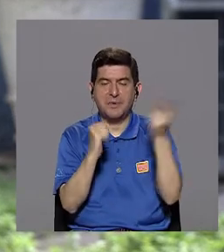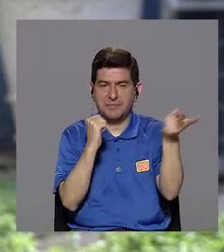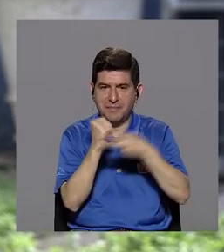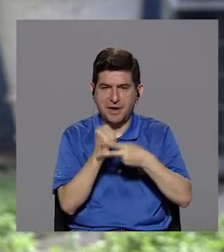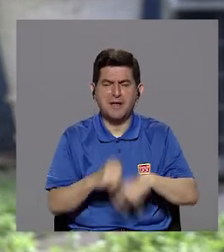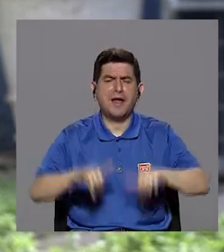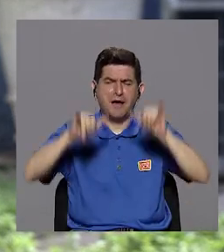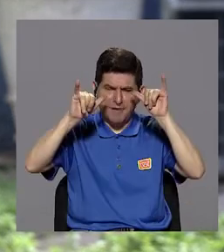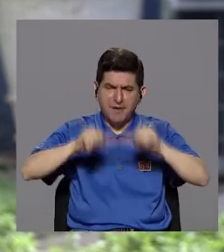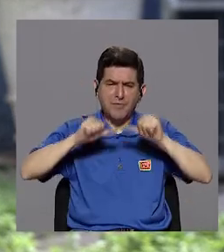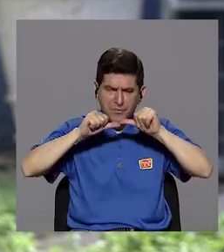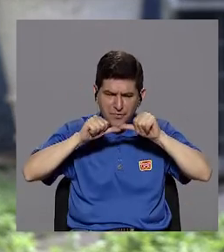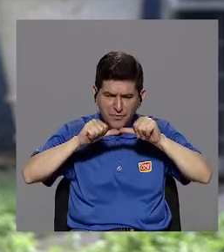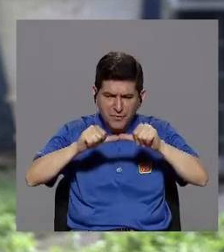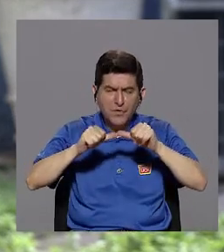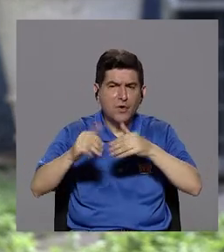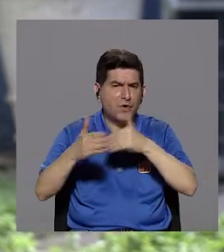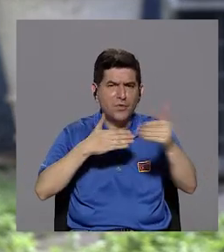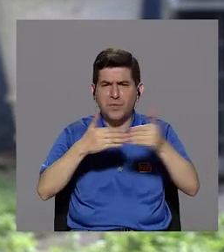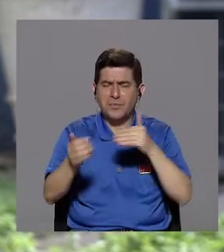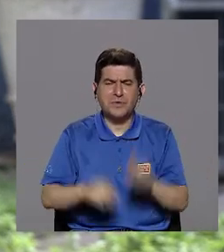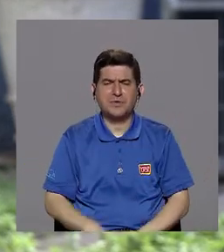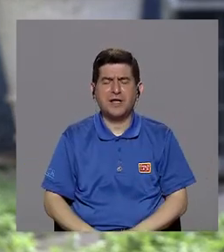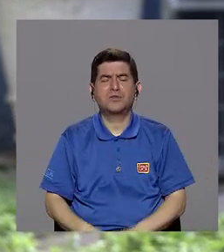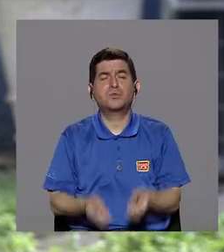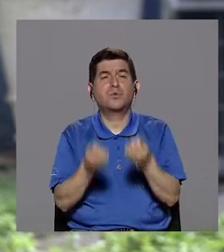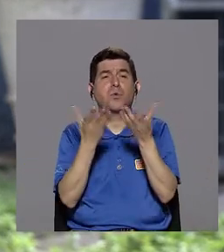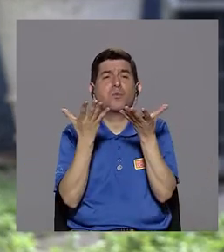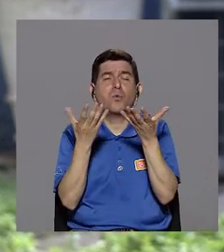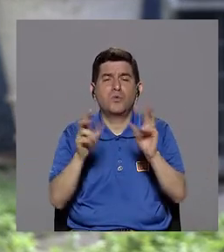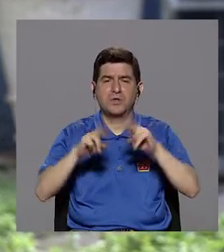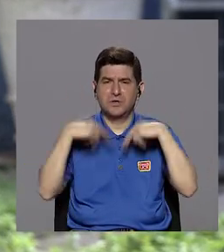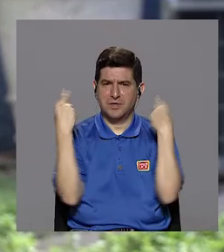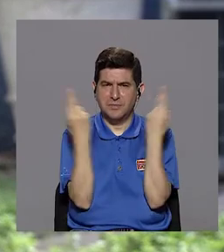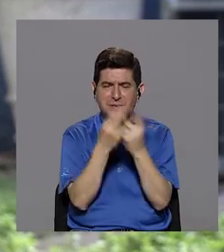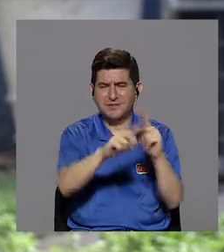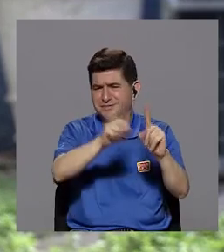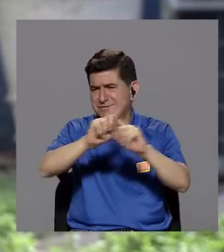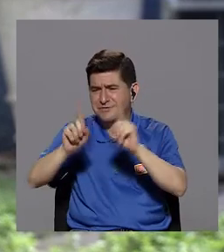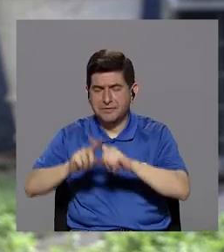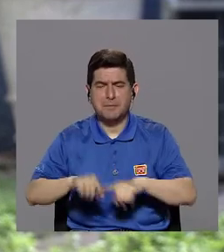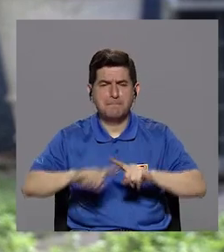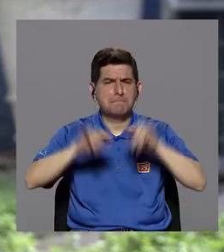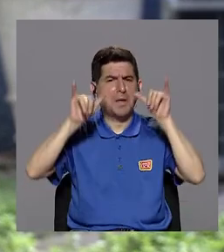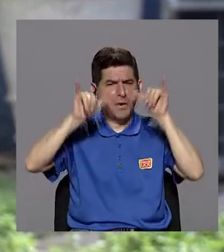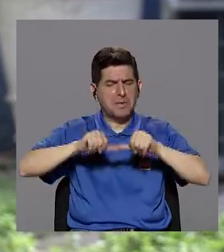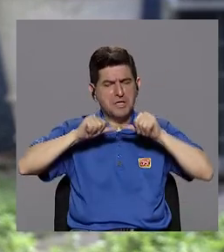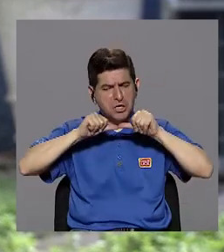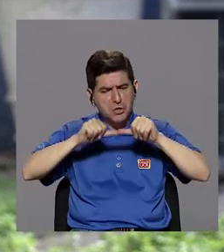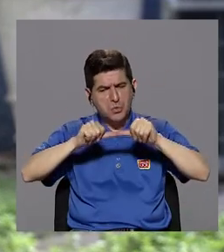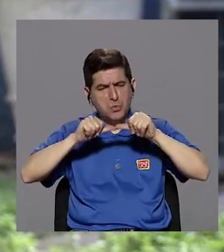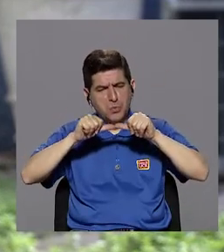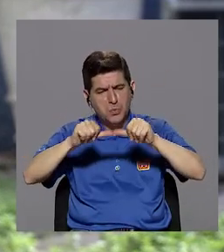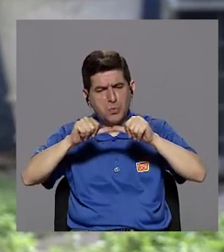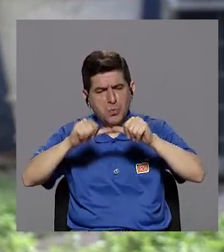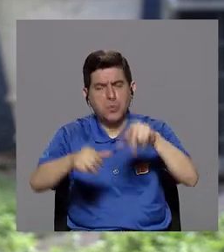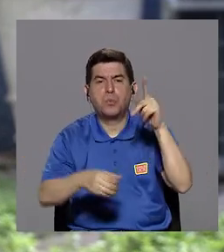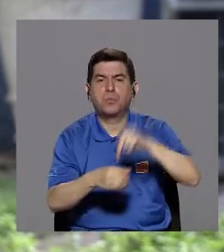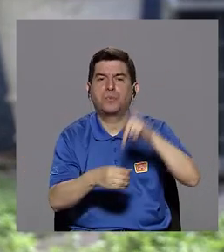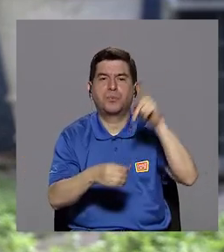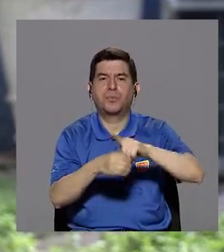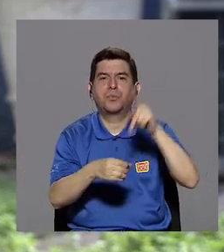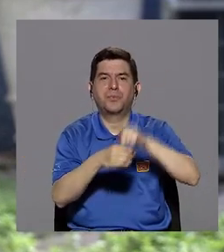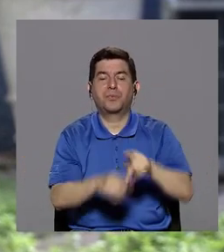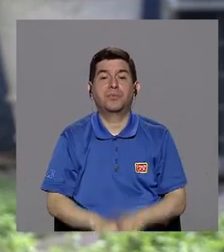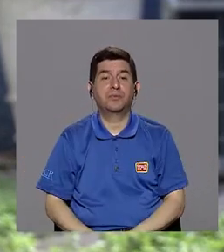se han mantenido, a pesar de que son muchas sesiones, ¿verdad? Se han mantenido constantes en la participación